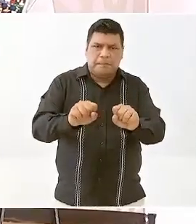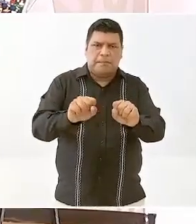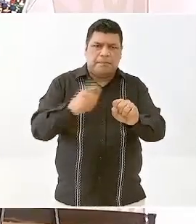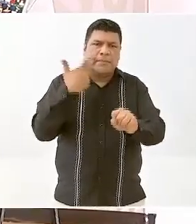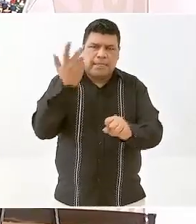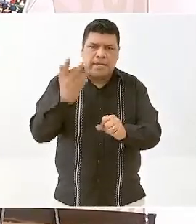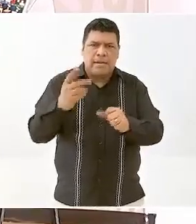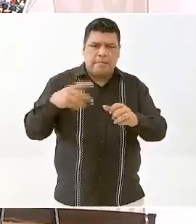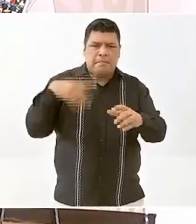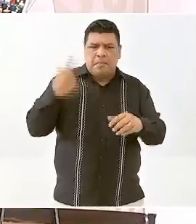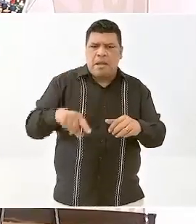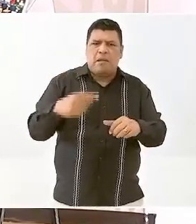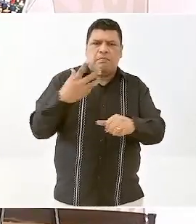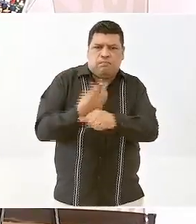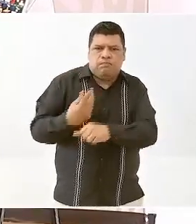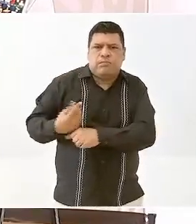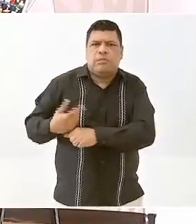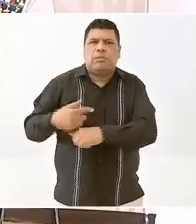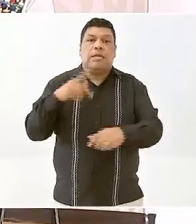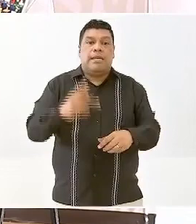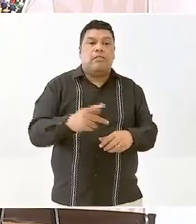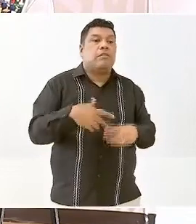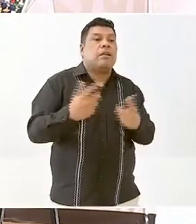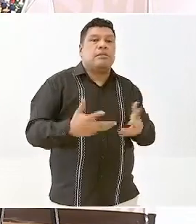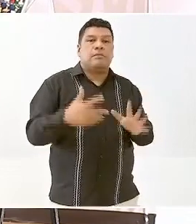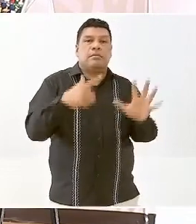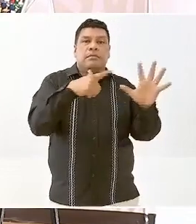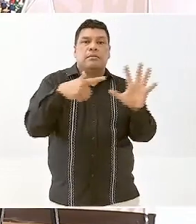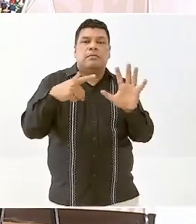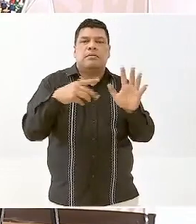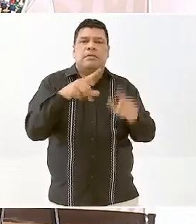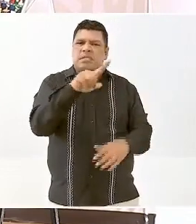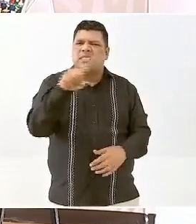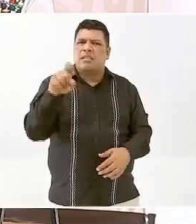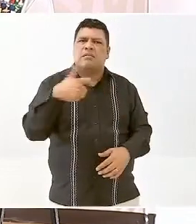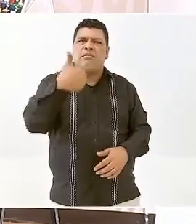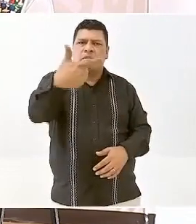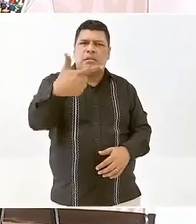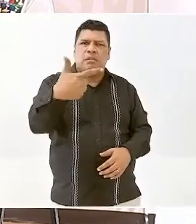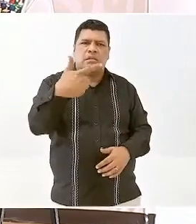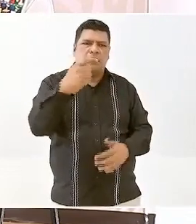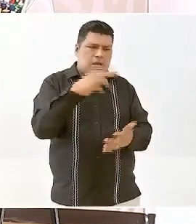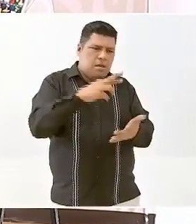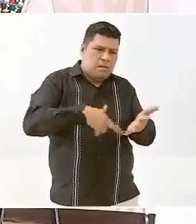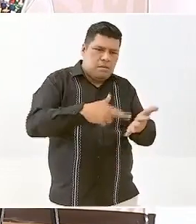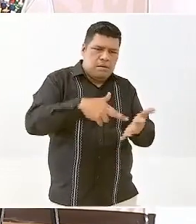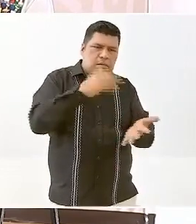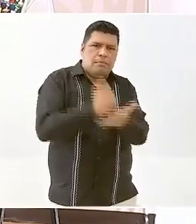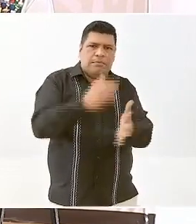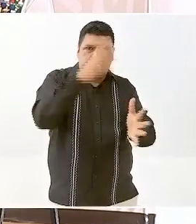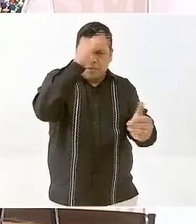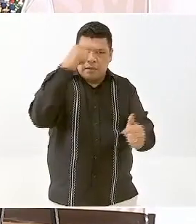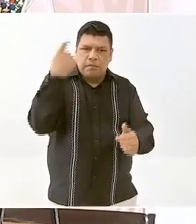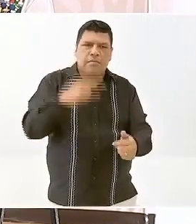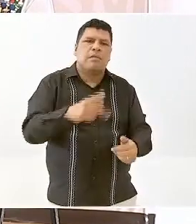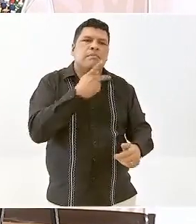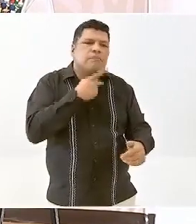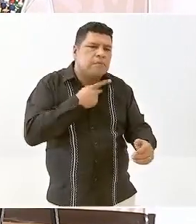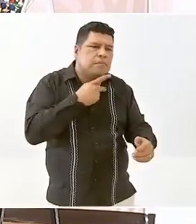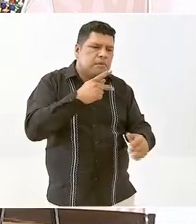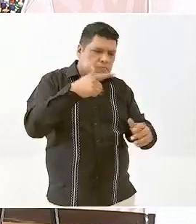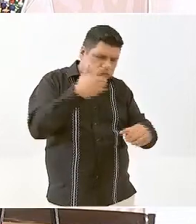los bloques, los 107 contratos que se entregaron para la exploración y la